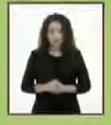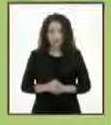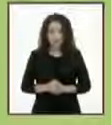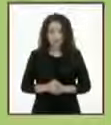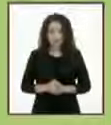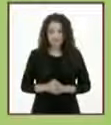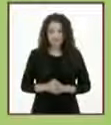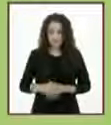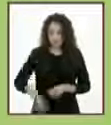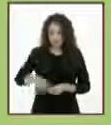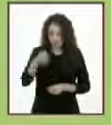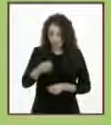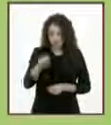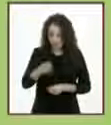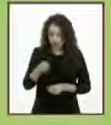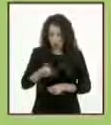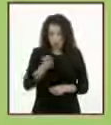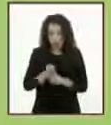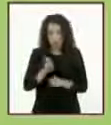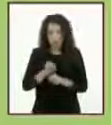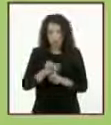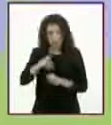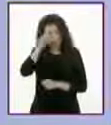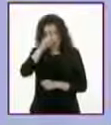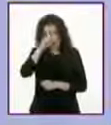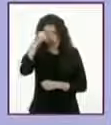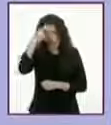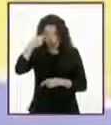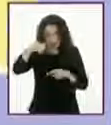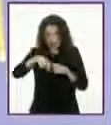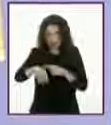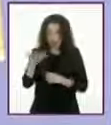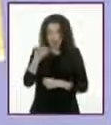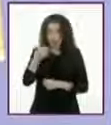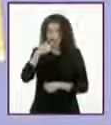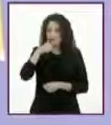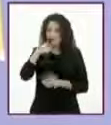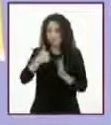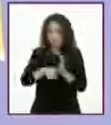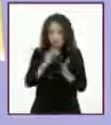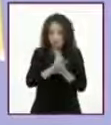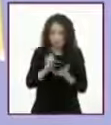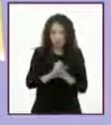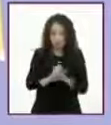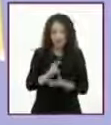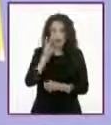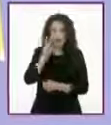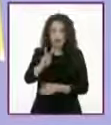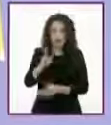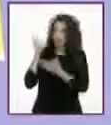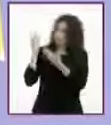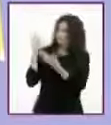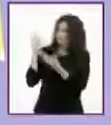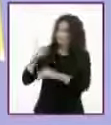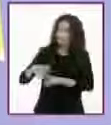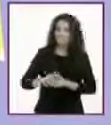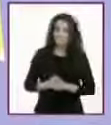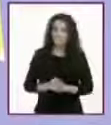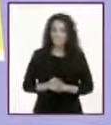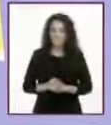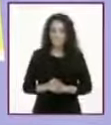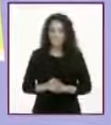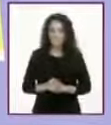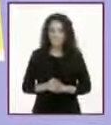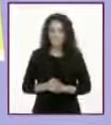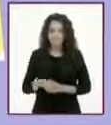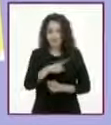Los saludos actuales que se sugieren para empezar una carta son: apreciable señora, con la abreviatura de